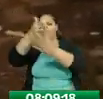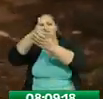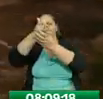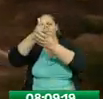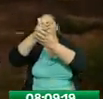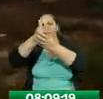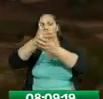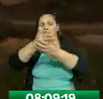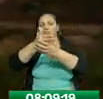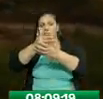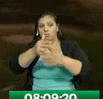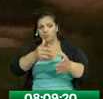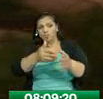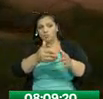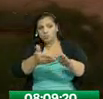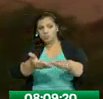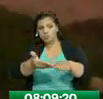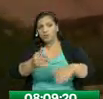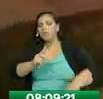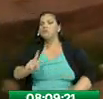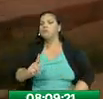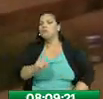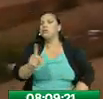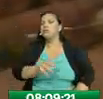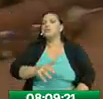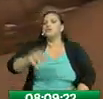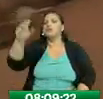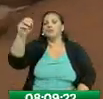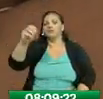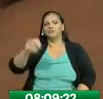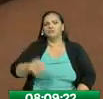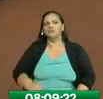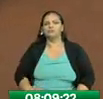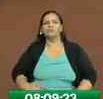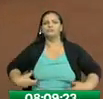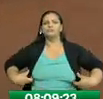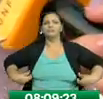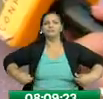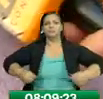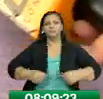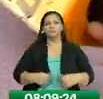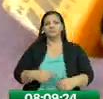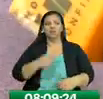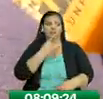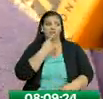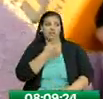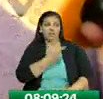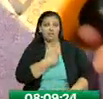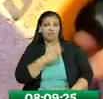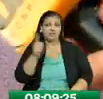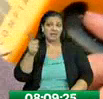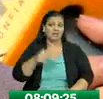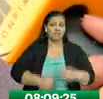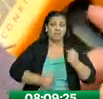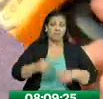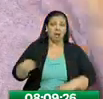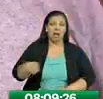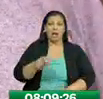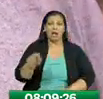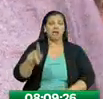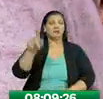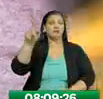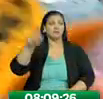salió corriendo hacia una de las cooperativas asentadas en el sector. La gente decía que por ahí corrió para arriba, pero de ahí yo no sé